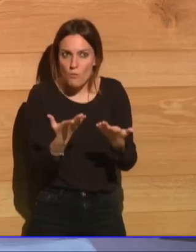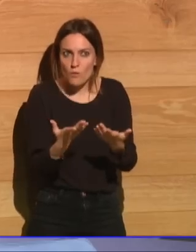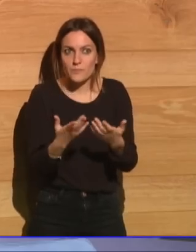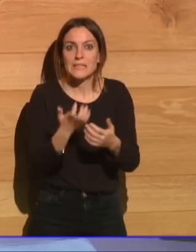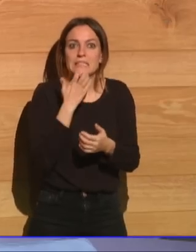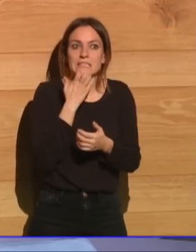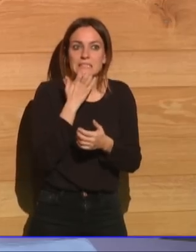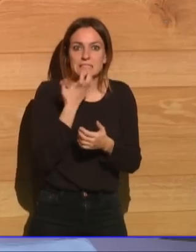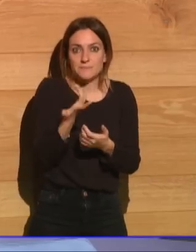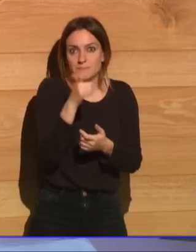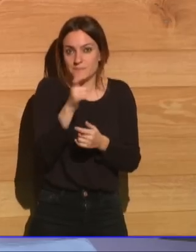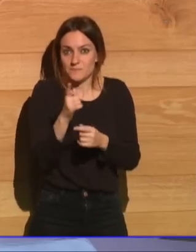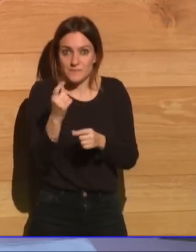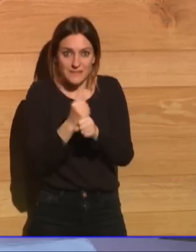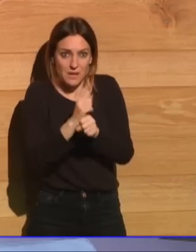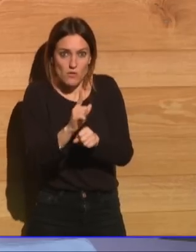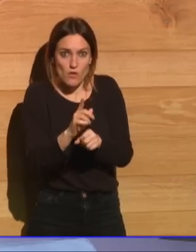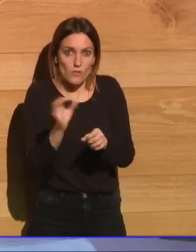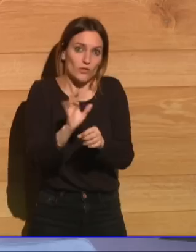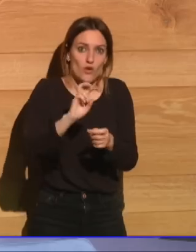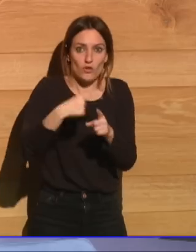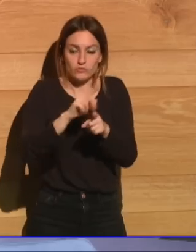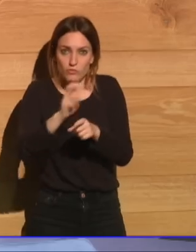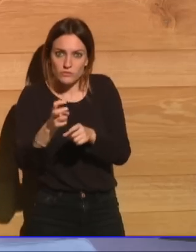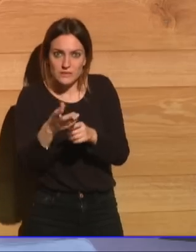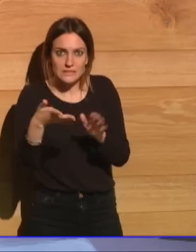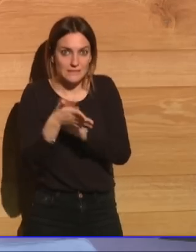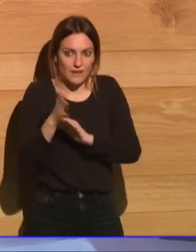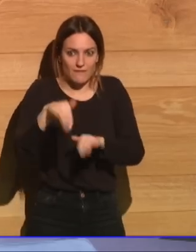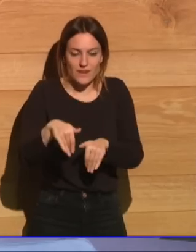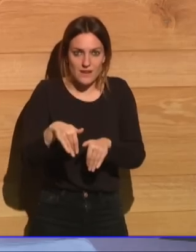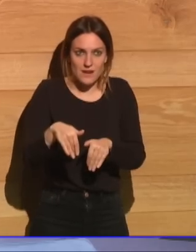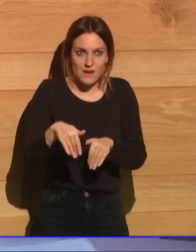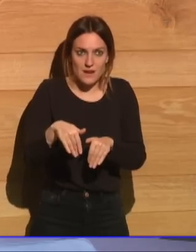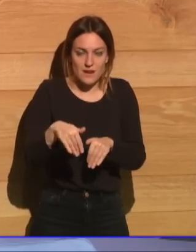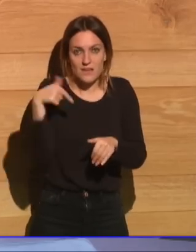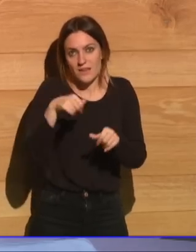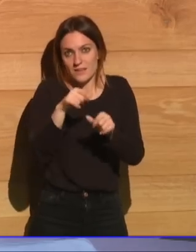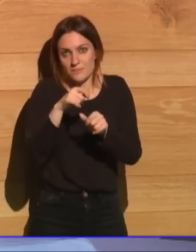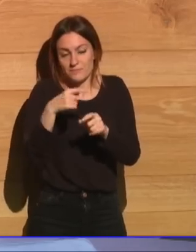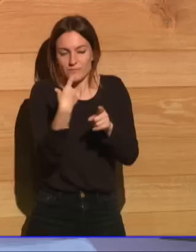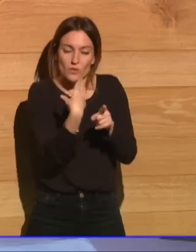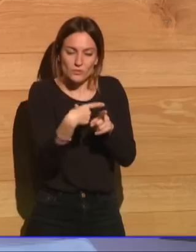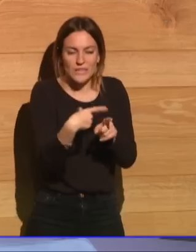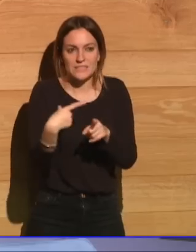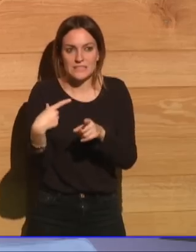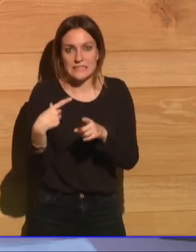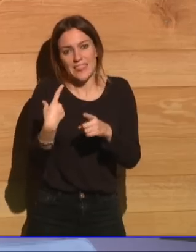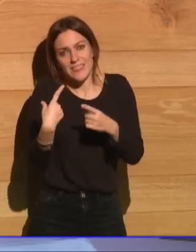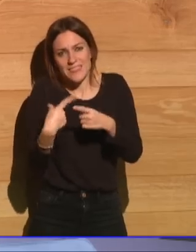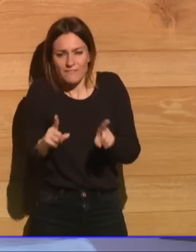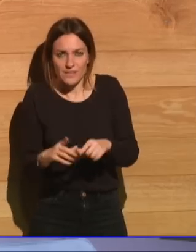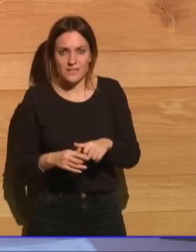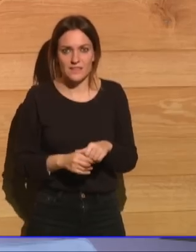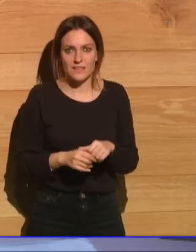trabaja con vicio, en realidad uno no detecta grandes diferencias siendo operadores distintos, porque tiene que ver con esa concepción